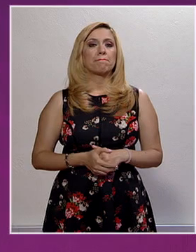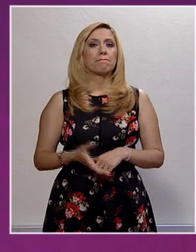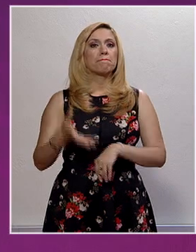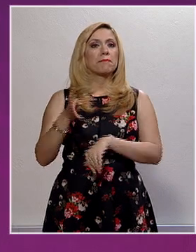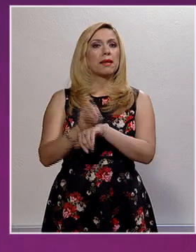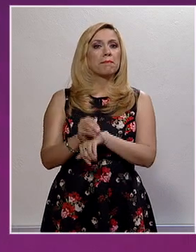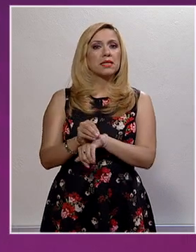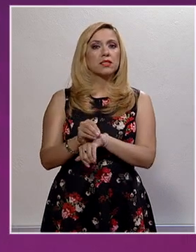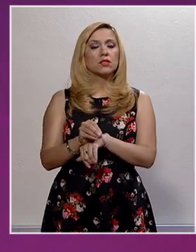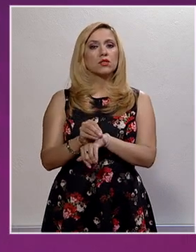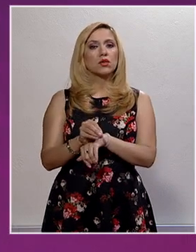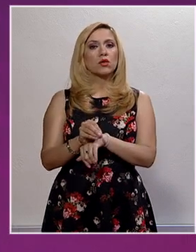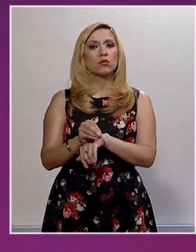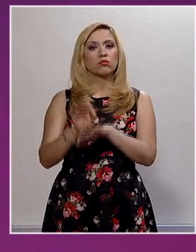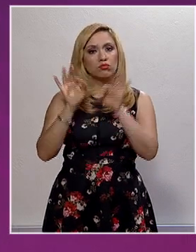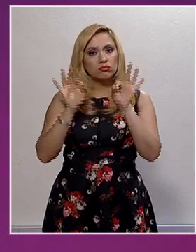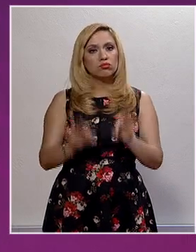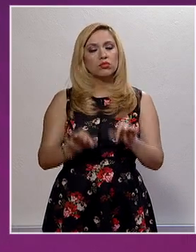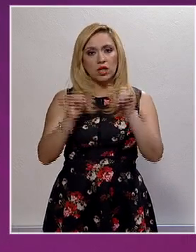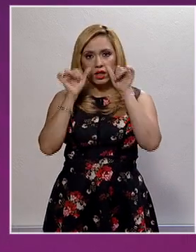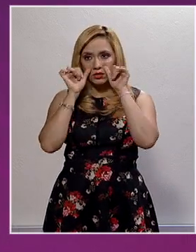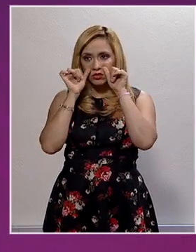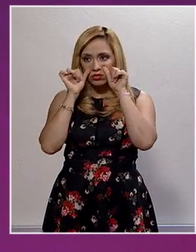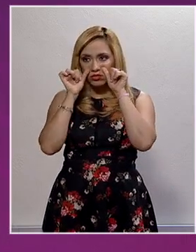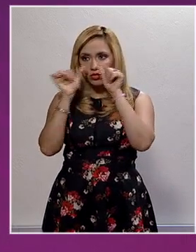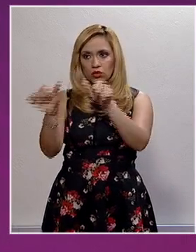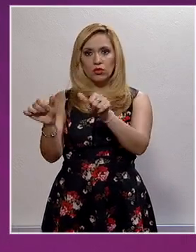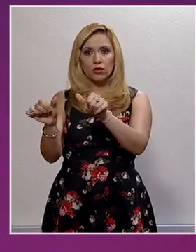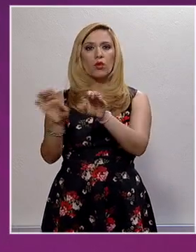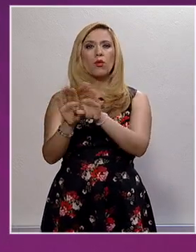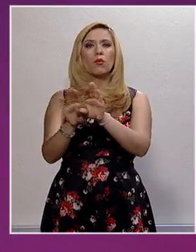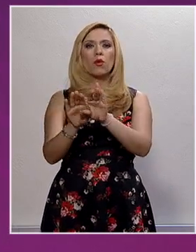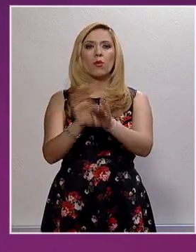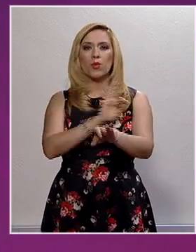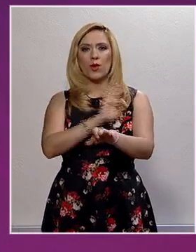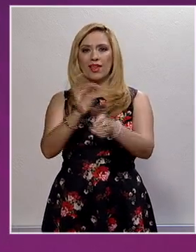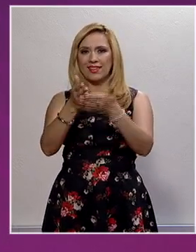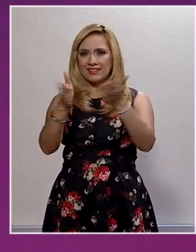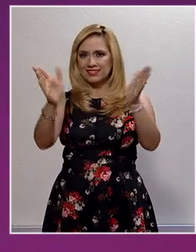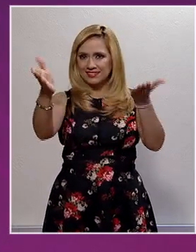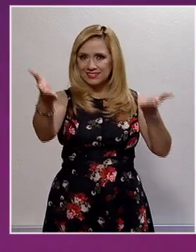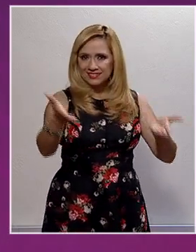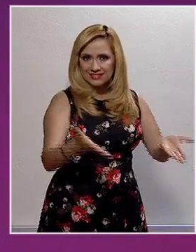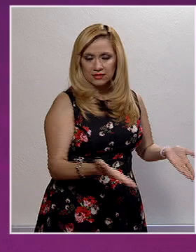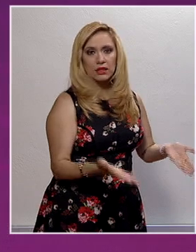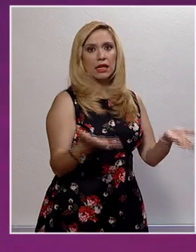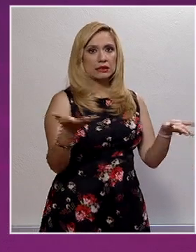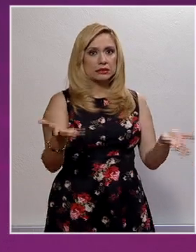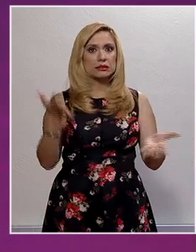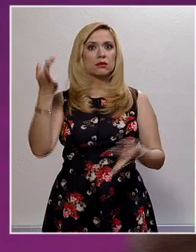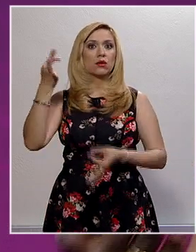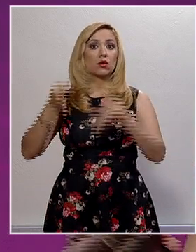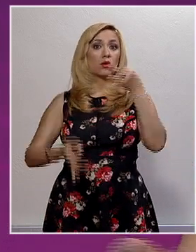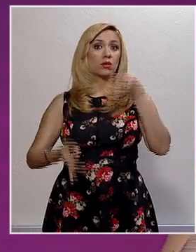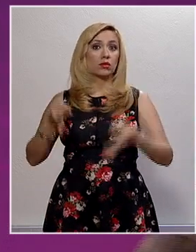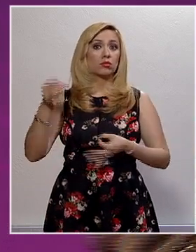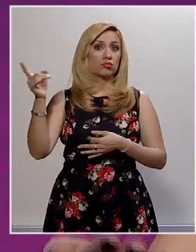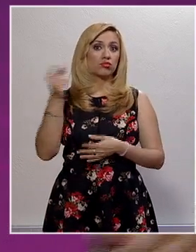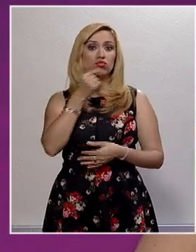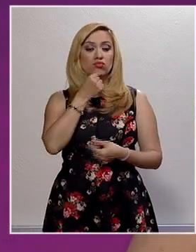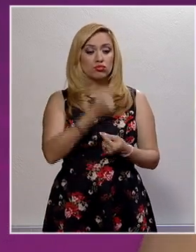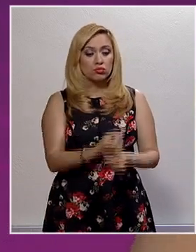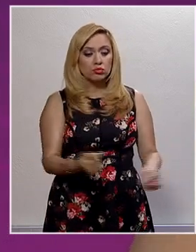permitirles un acceso real a la justicia. Esto en cuanto al acceso a la justicia de la niñez, pues la Corte Interamericana en posteriores casos